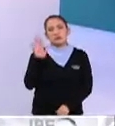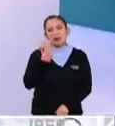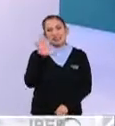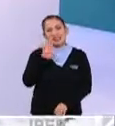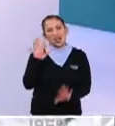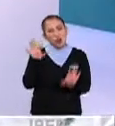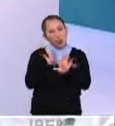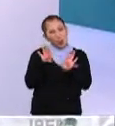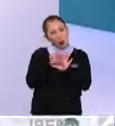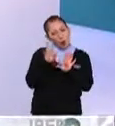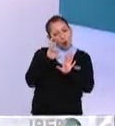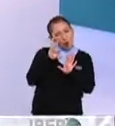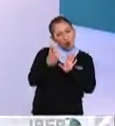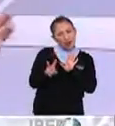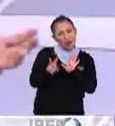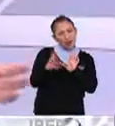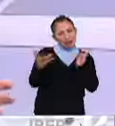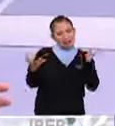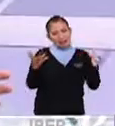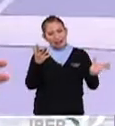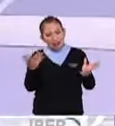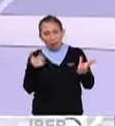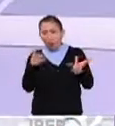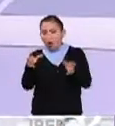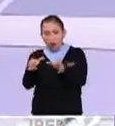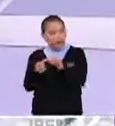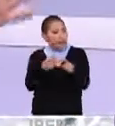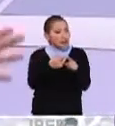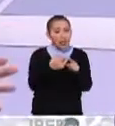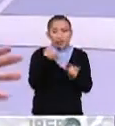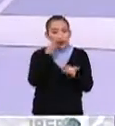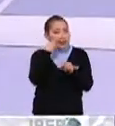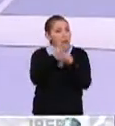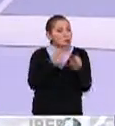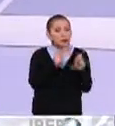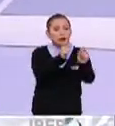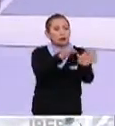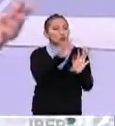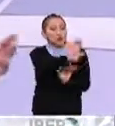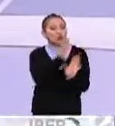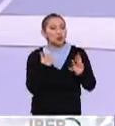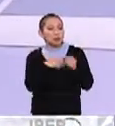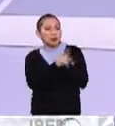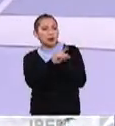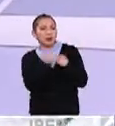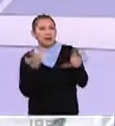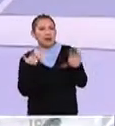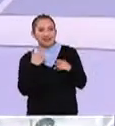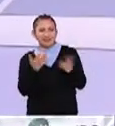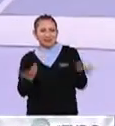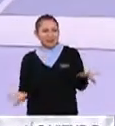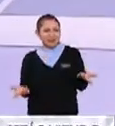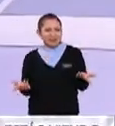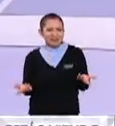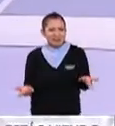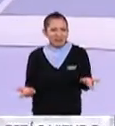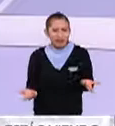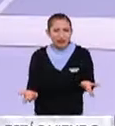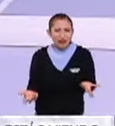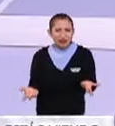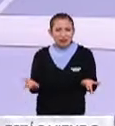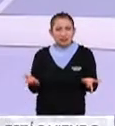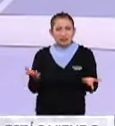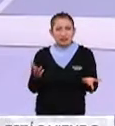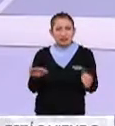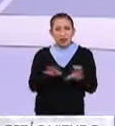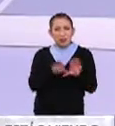una especie de lanzarse la bolita para ver quién resuelve algo que además, pues mientras no se